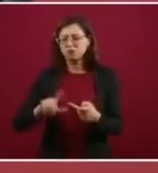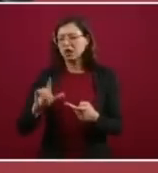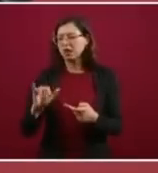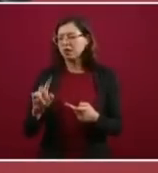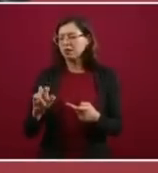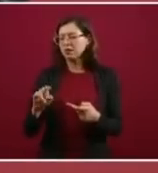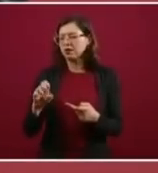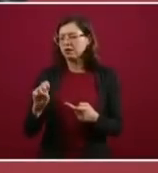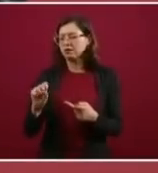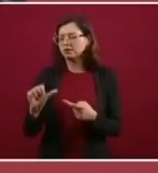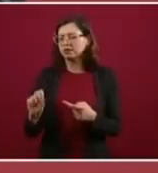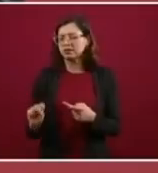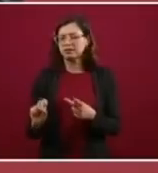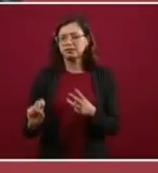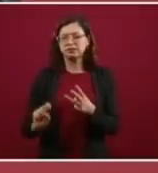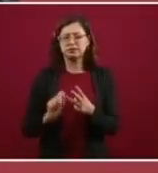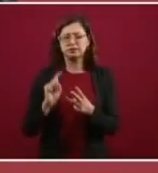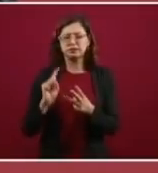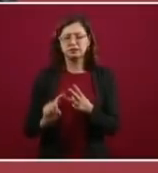libanesas,